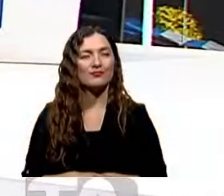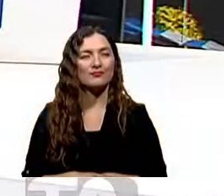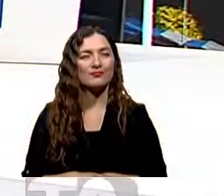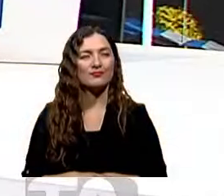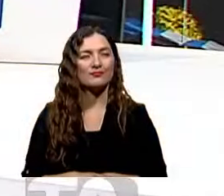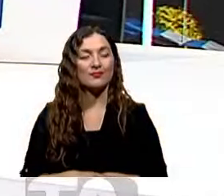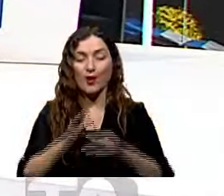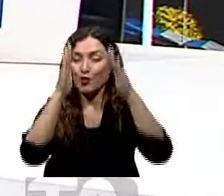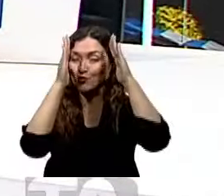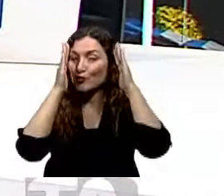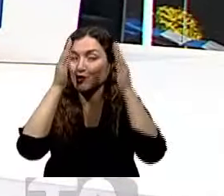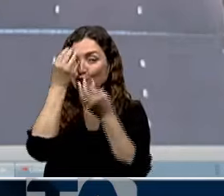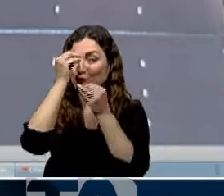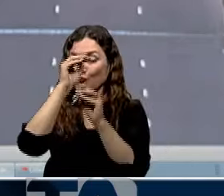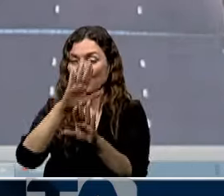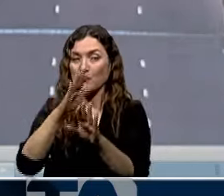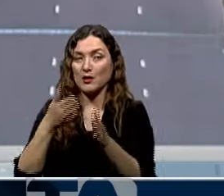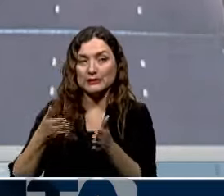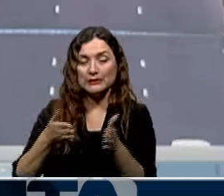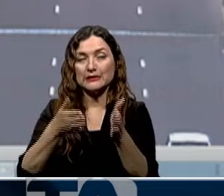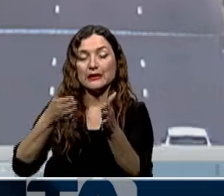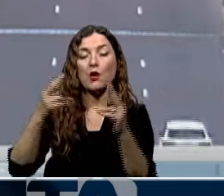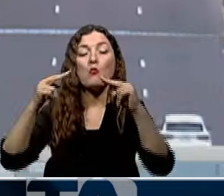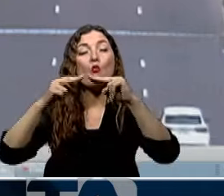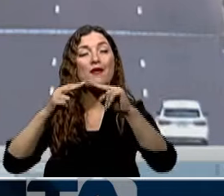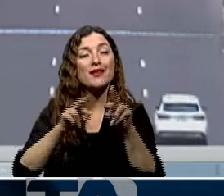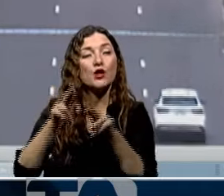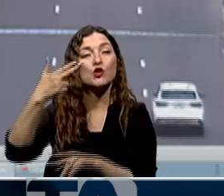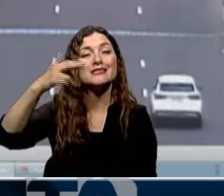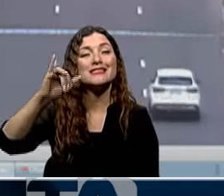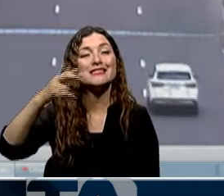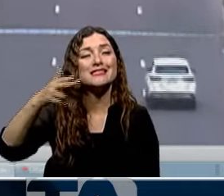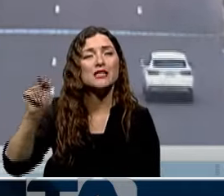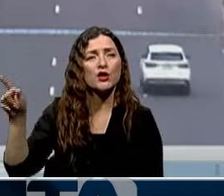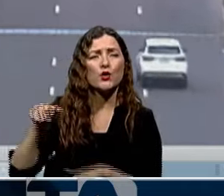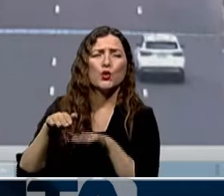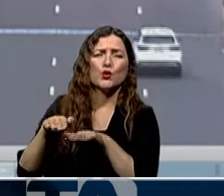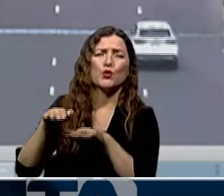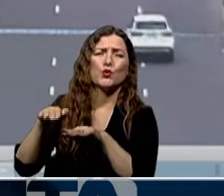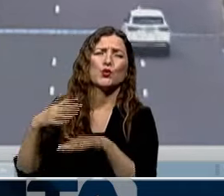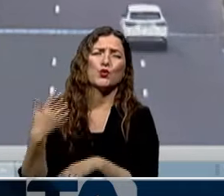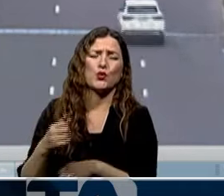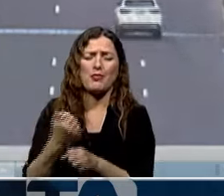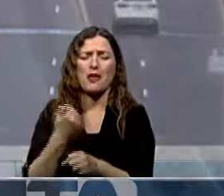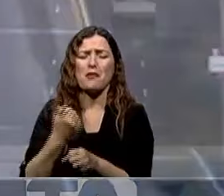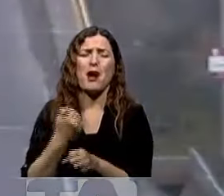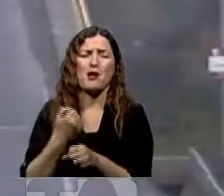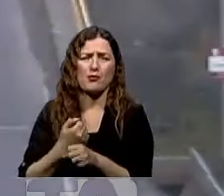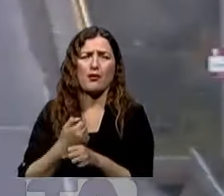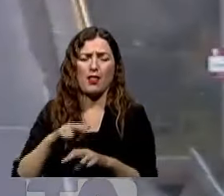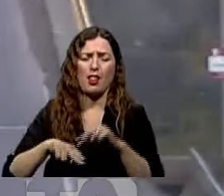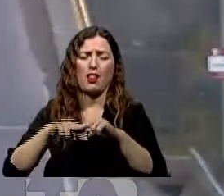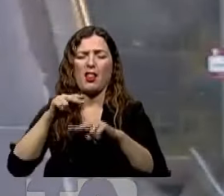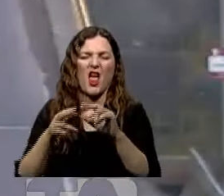Y preste atención porque les vamos a informar que en la ruta Viva sobre el puente del río Chicha ya estamos viendo gran congestión vehicular, esto por trabajos que se están